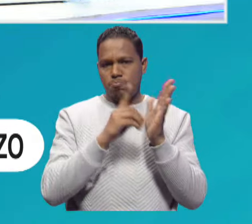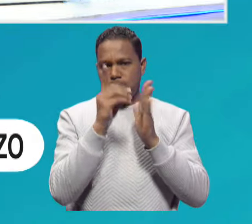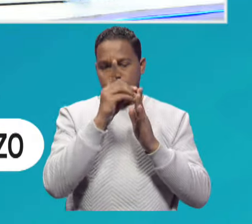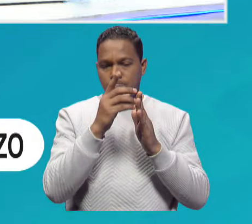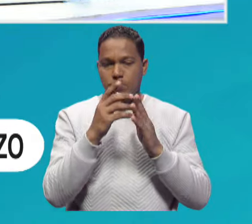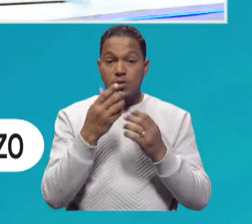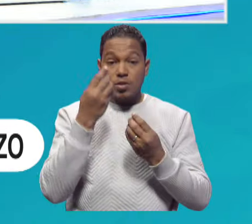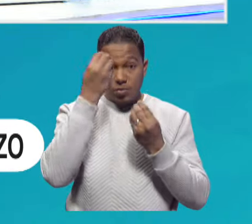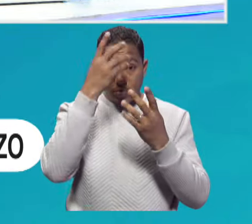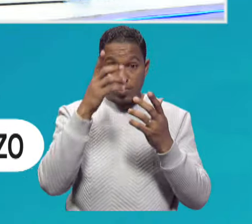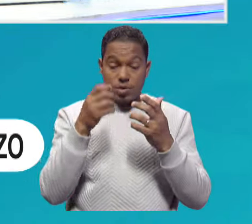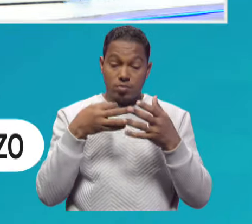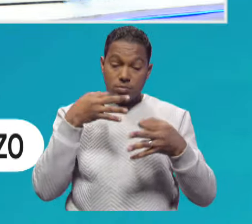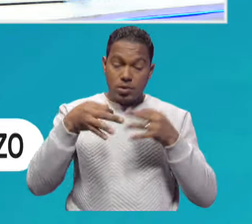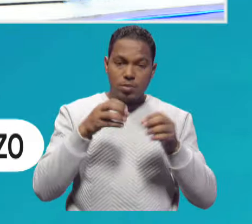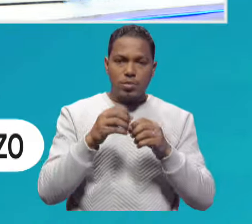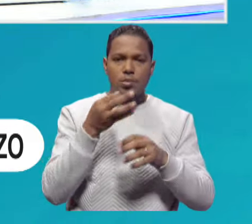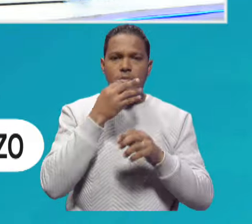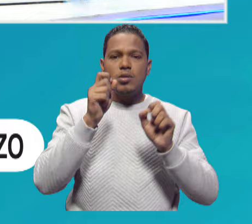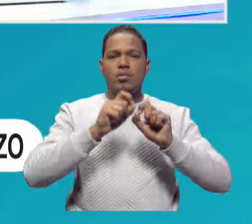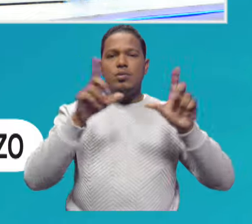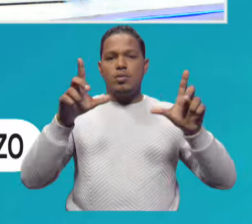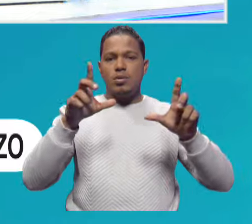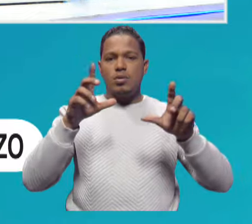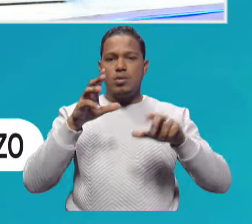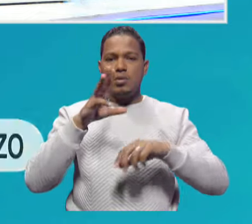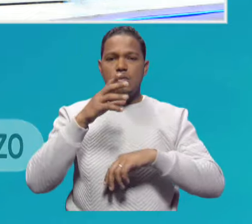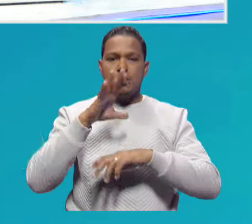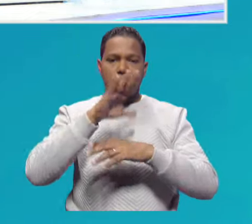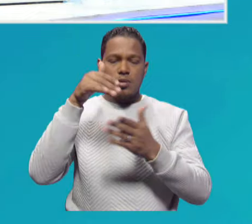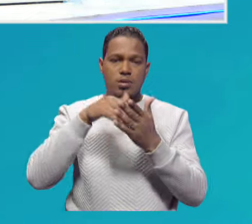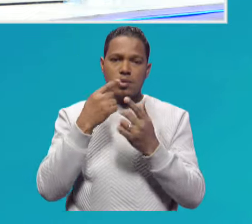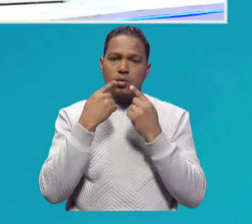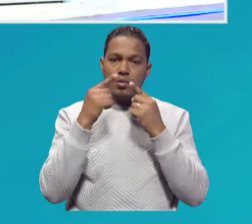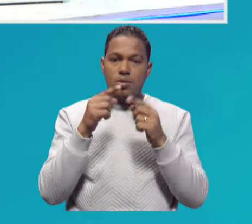ampliando esta información y otras más en nuestras próximas emisiones de Central de